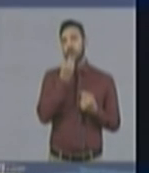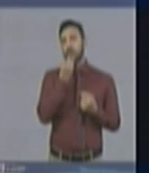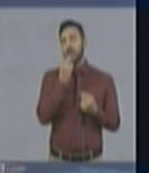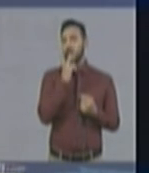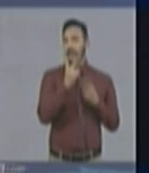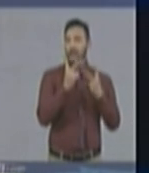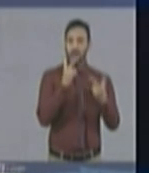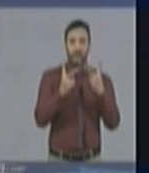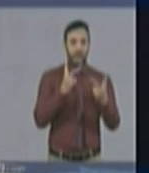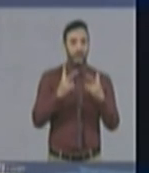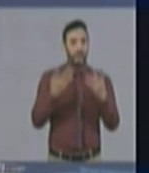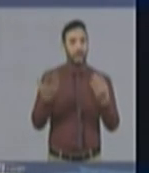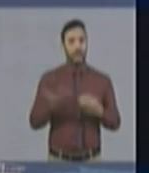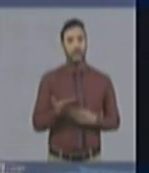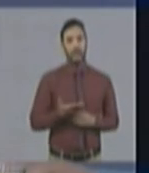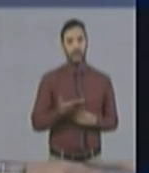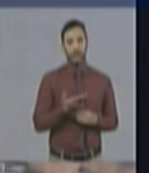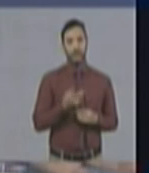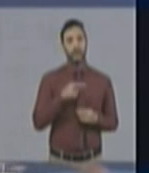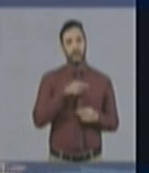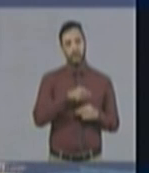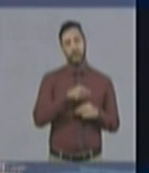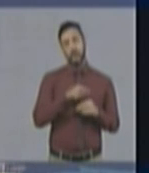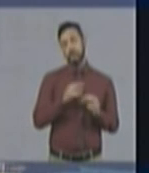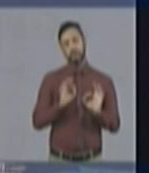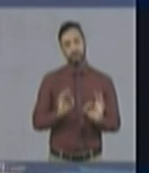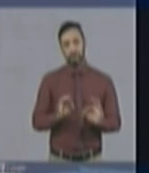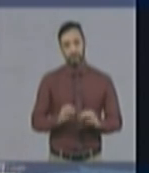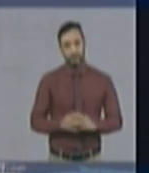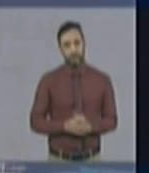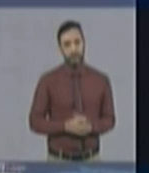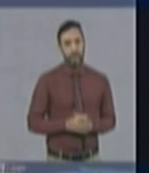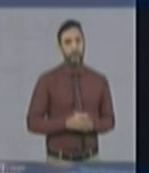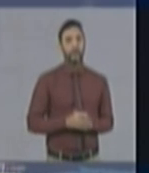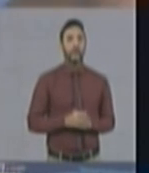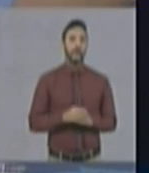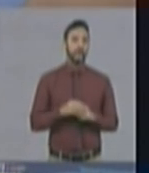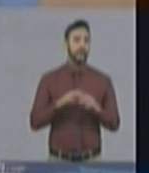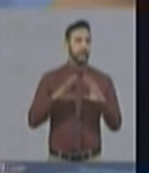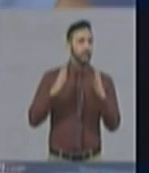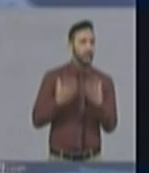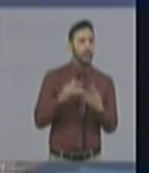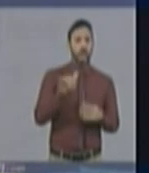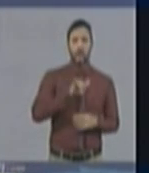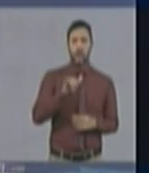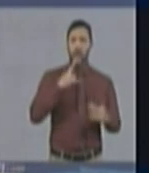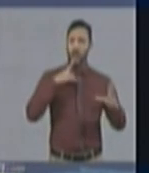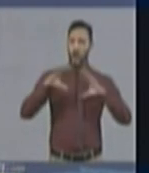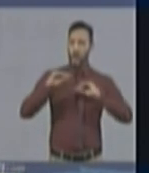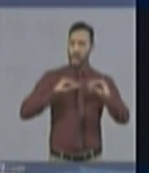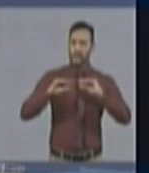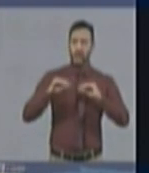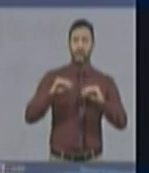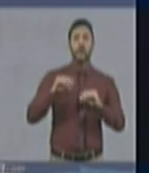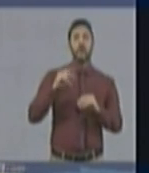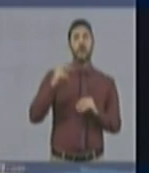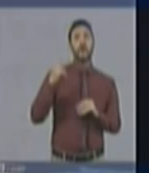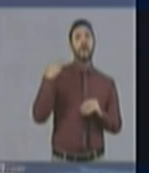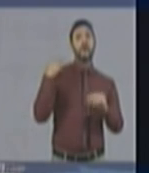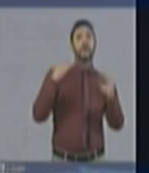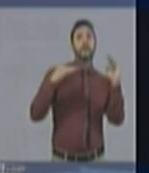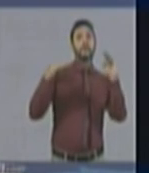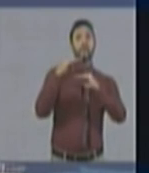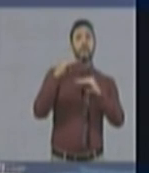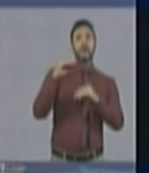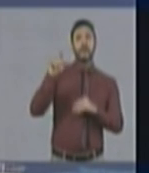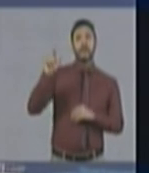emergencia con una inmediatez tremenda por parte de todos los sistemas. También conversamos con el ministro de Salud, con el compañero Roberto